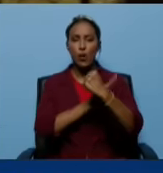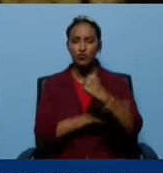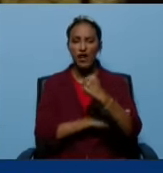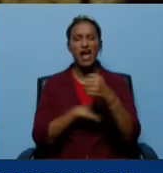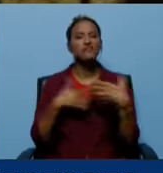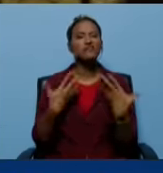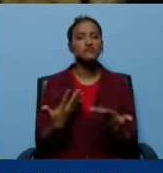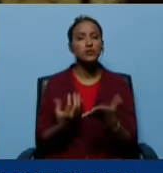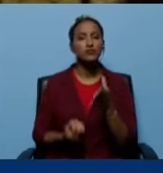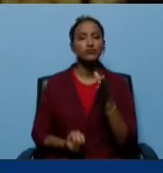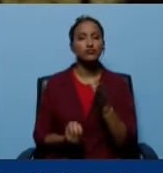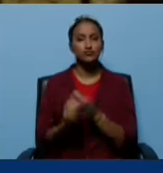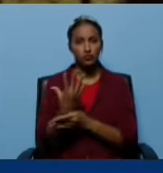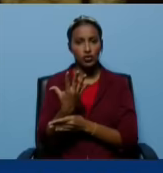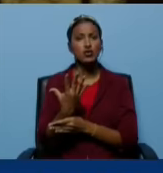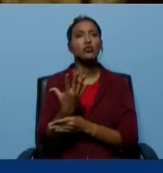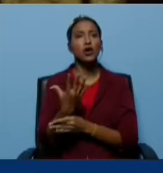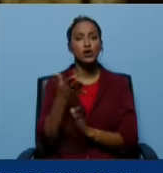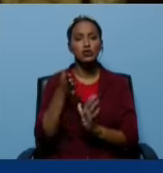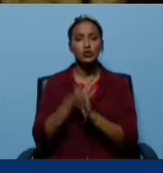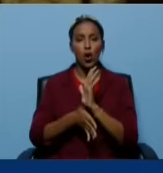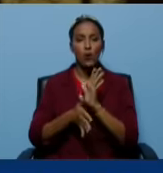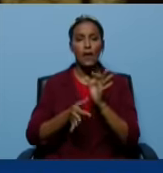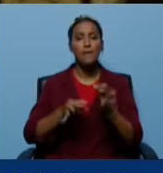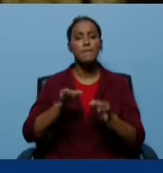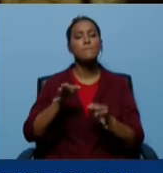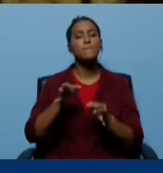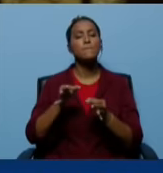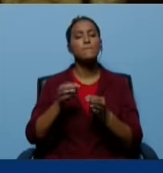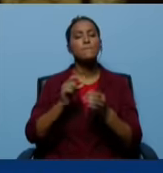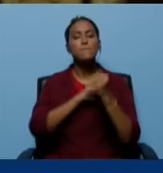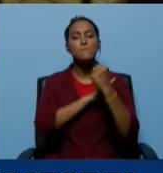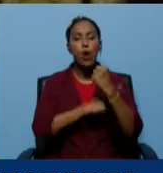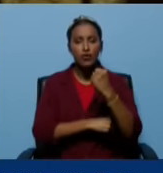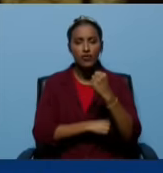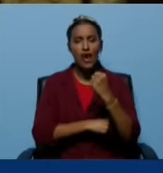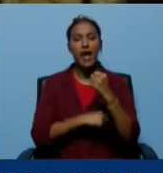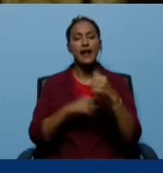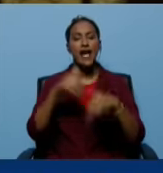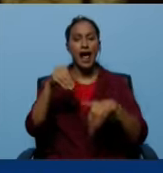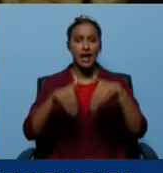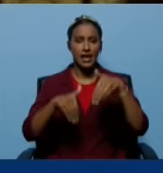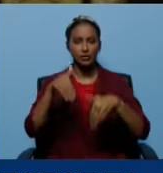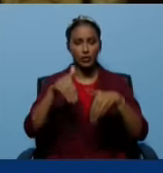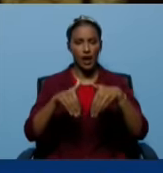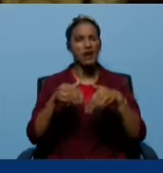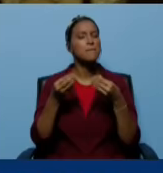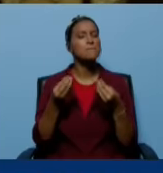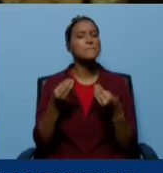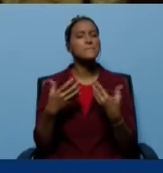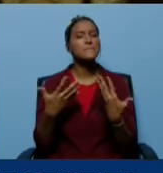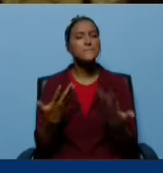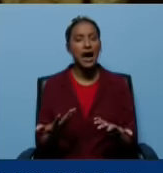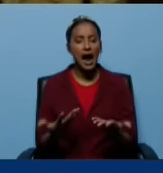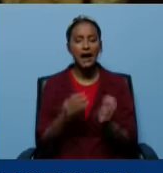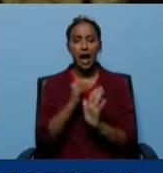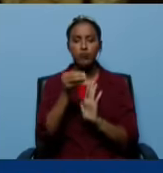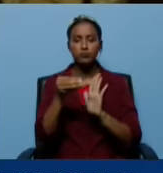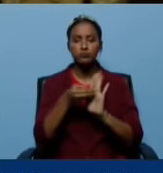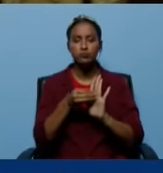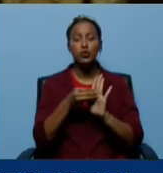al denominado poder electoral, para consagrar y constitucionalizar